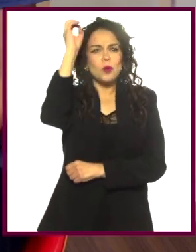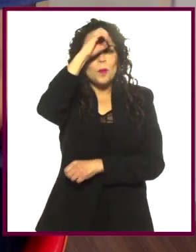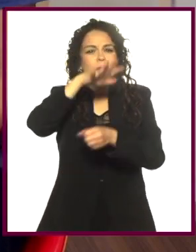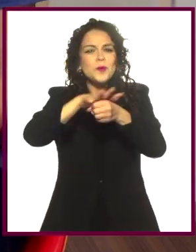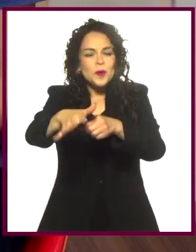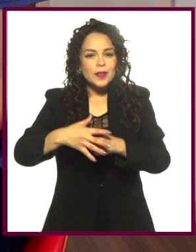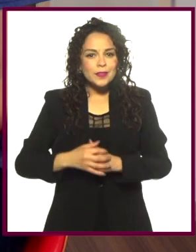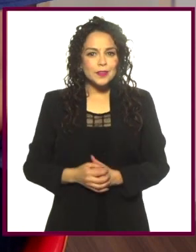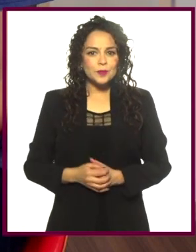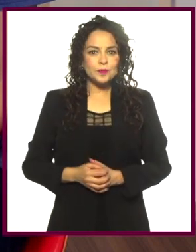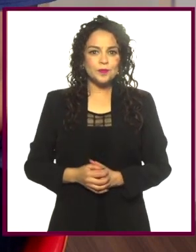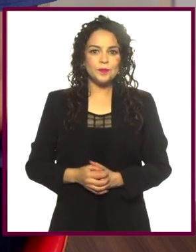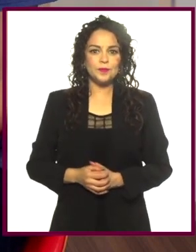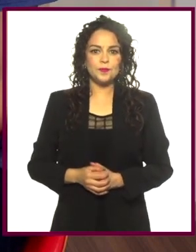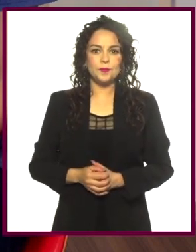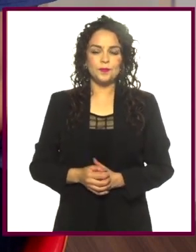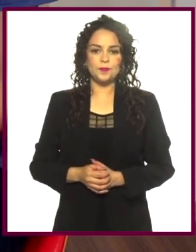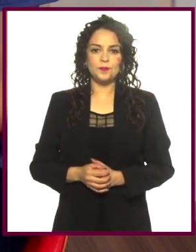casa?